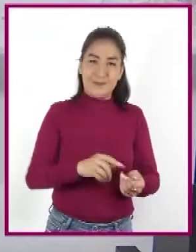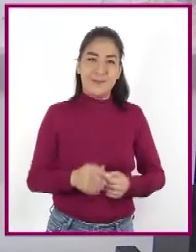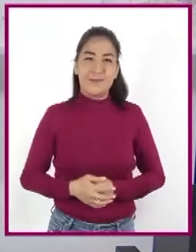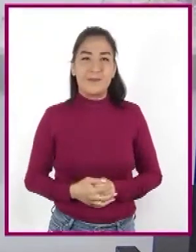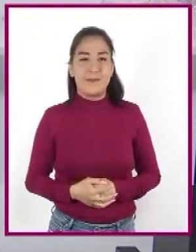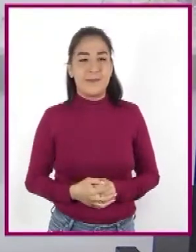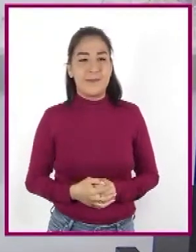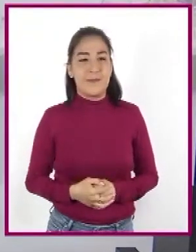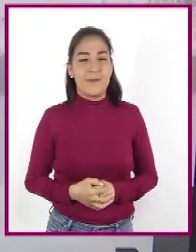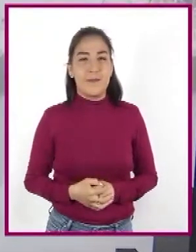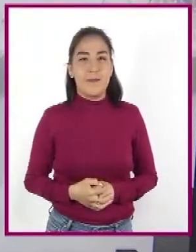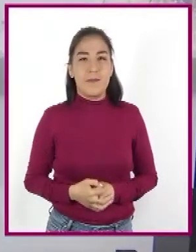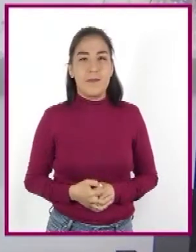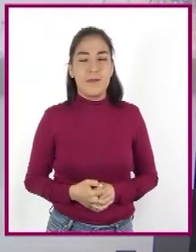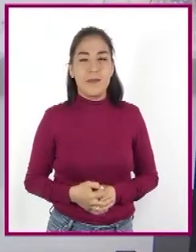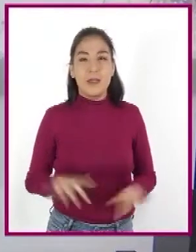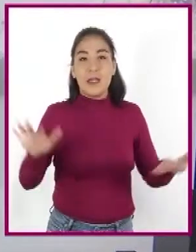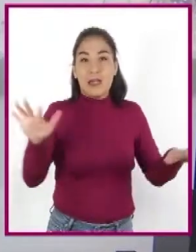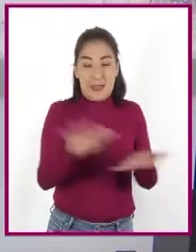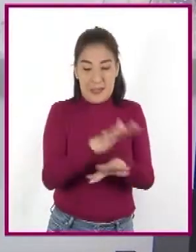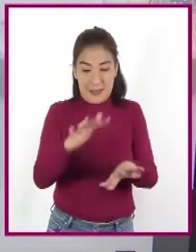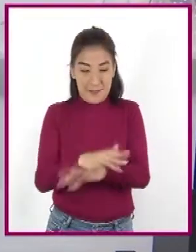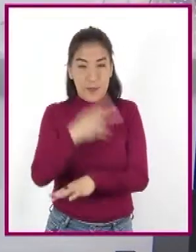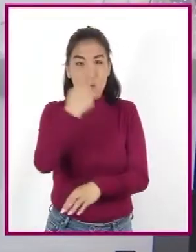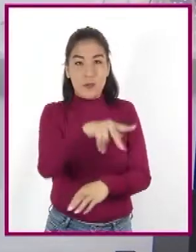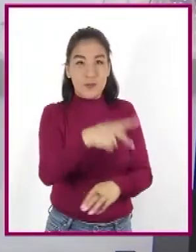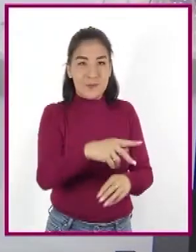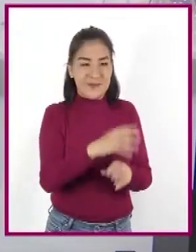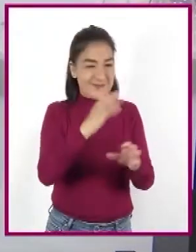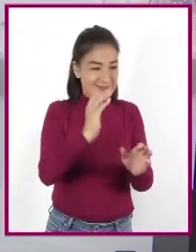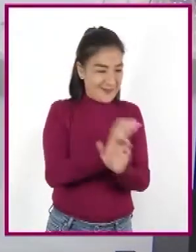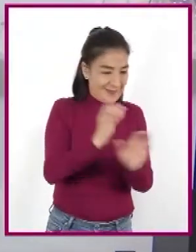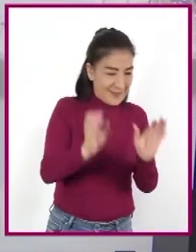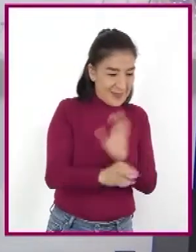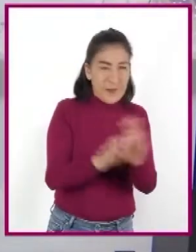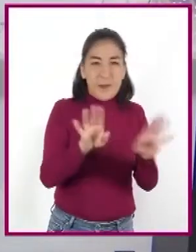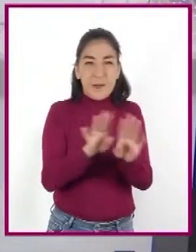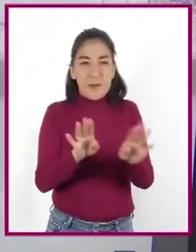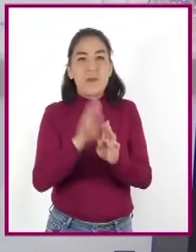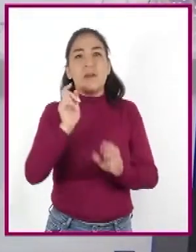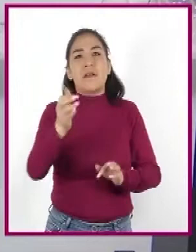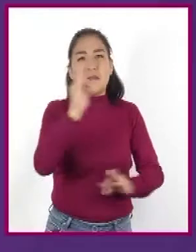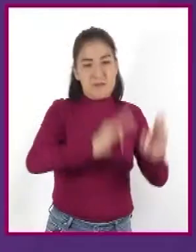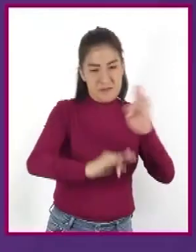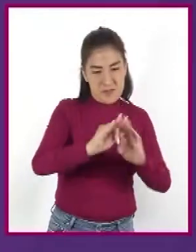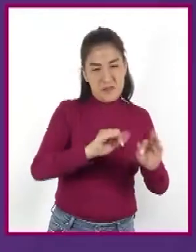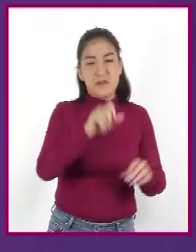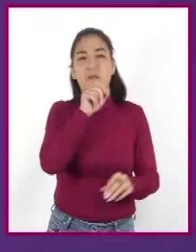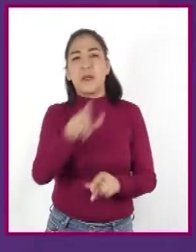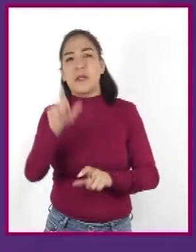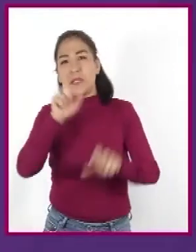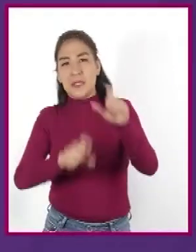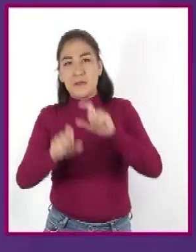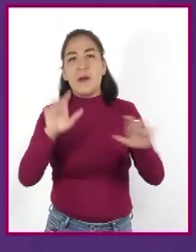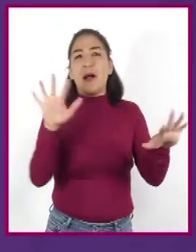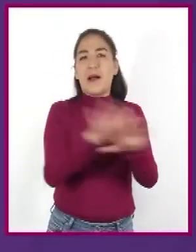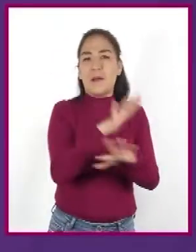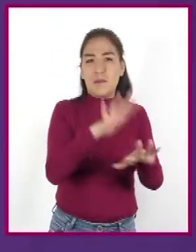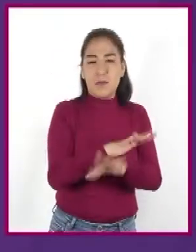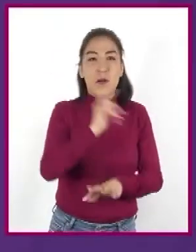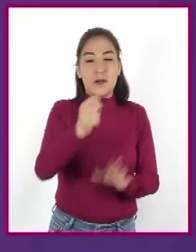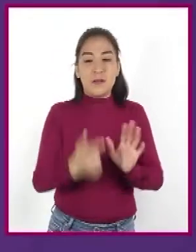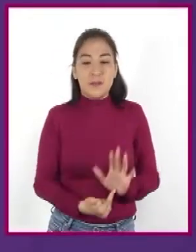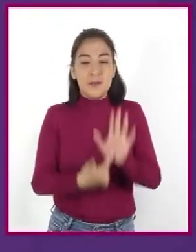Los cambios que se están produciendo en la materia pueden ser físicos o químicos. Los físicos se presentan